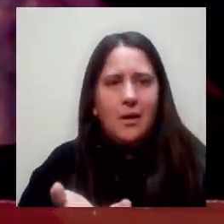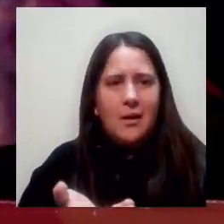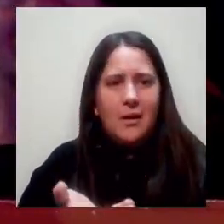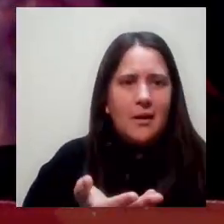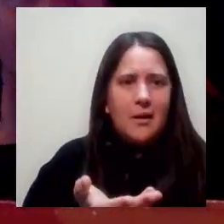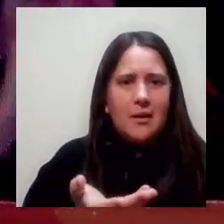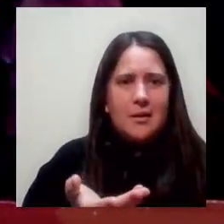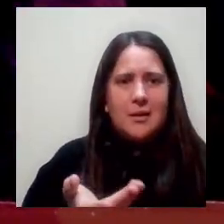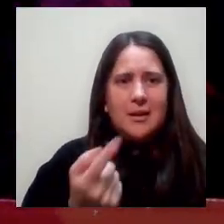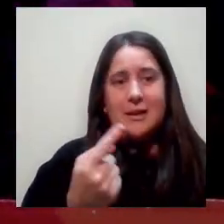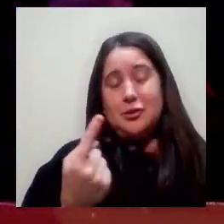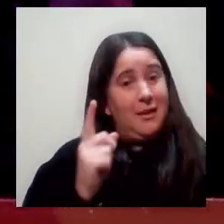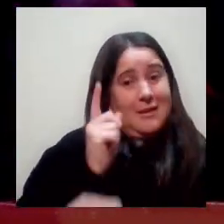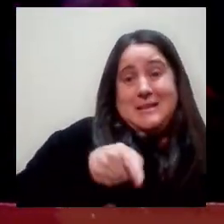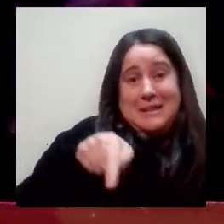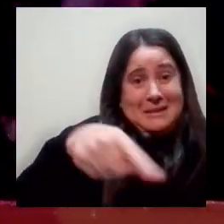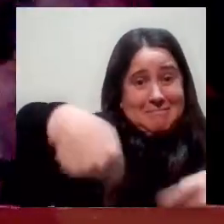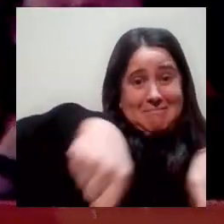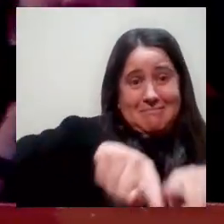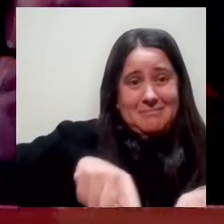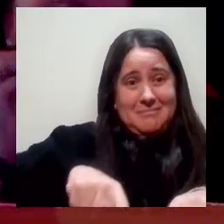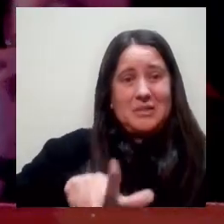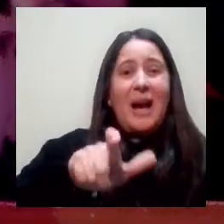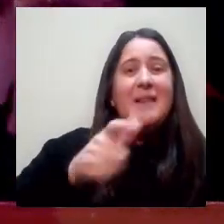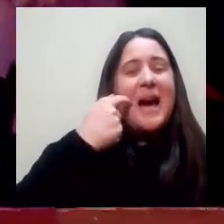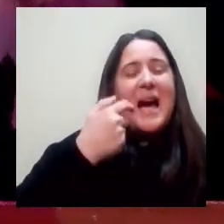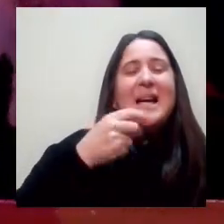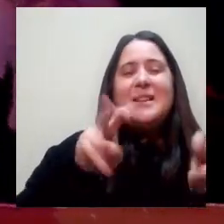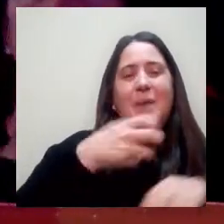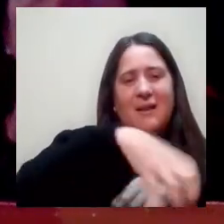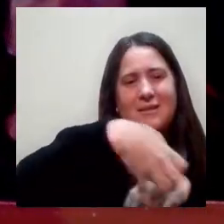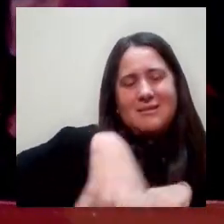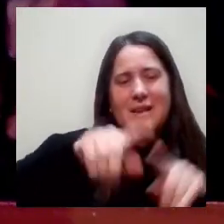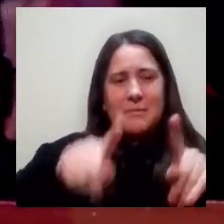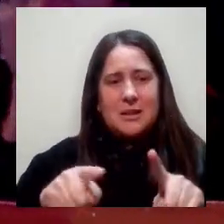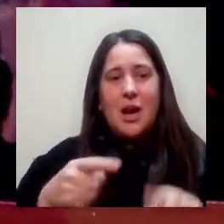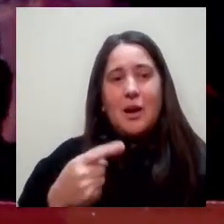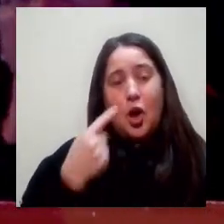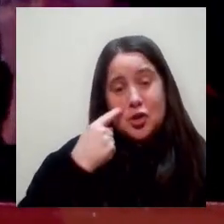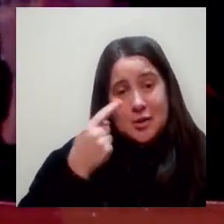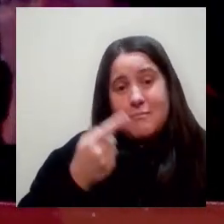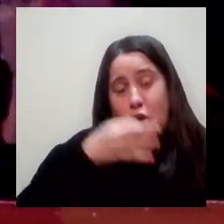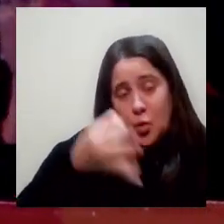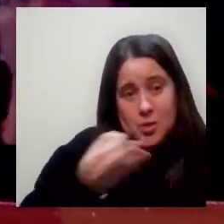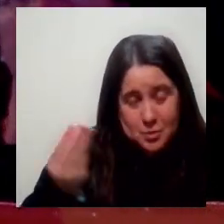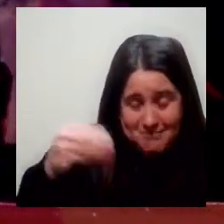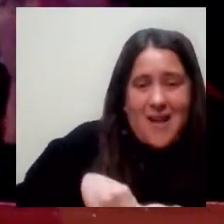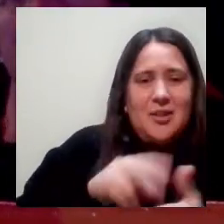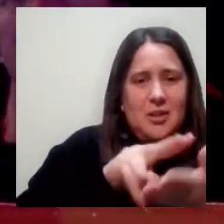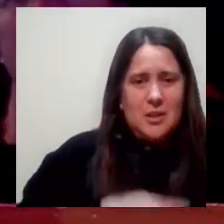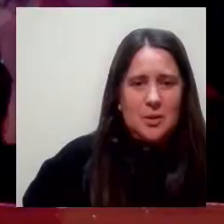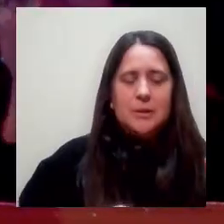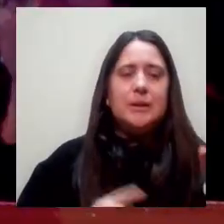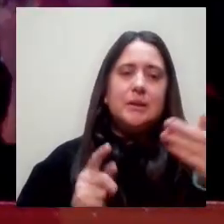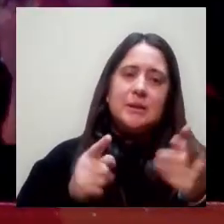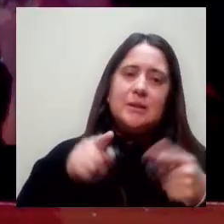enciclopedia? Primer decisión, y ahí van a elegir el género. Entonces estamos en conocimiento discursivo, uno de los componentes de la lectura. Y así van a